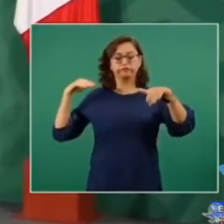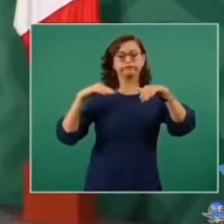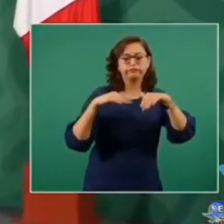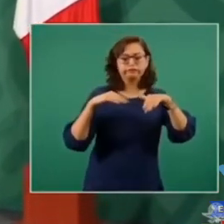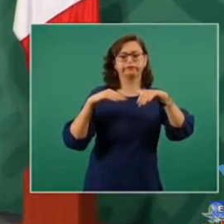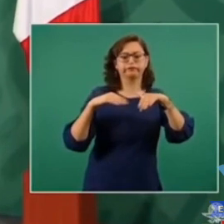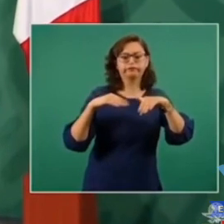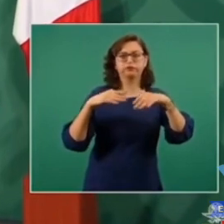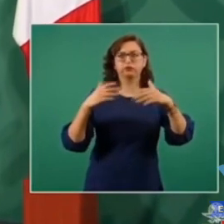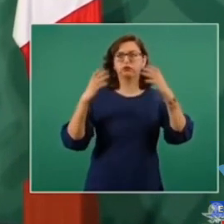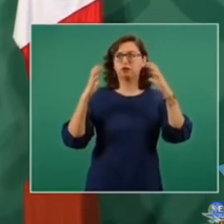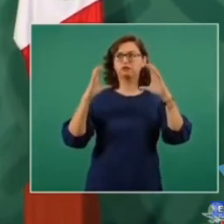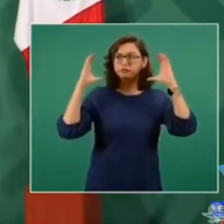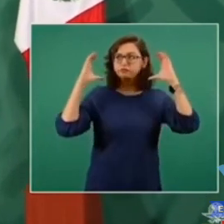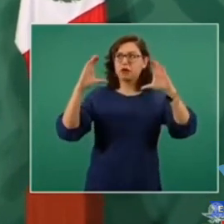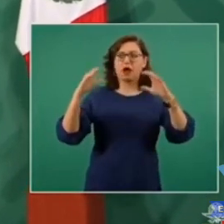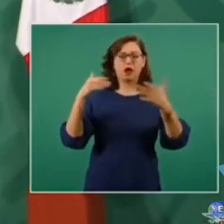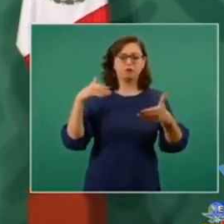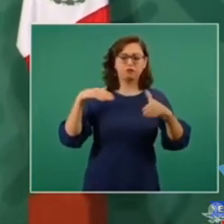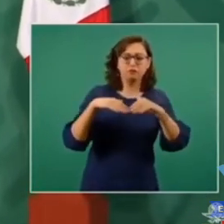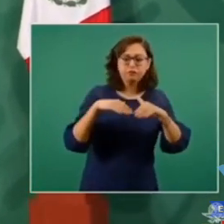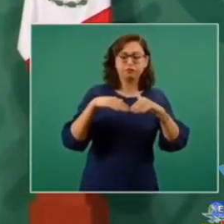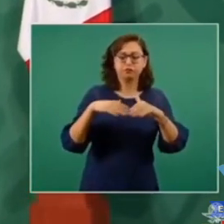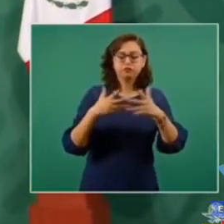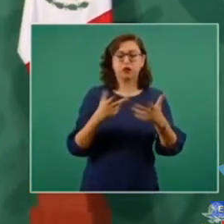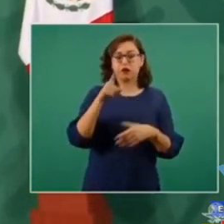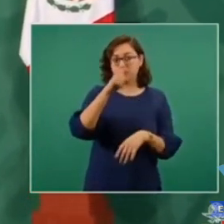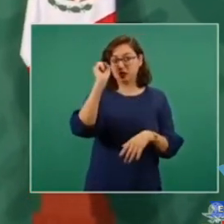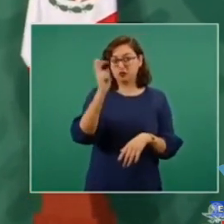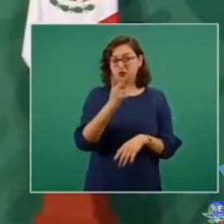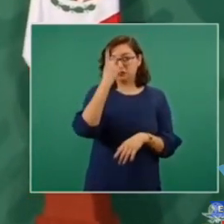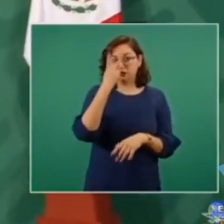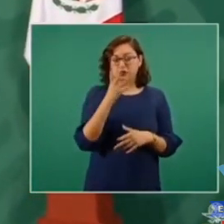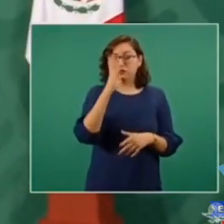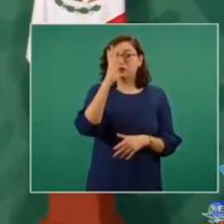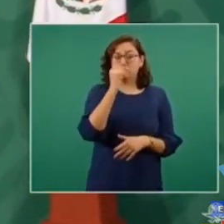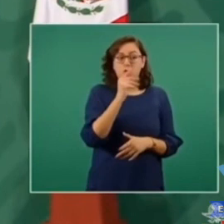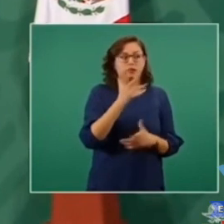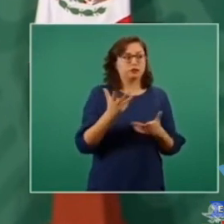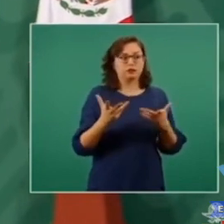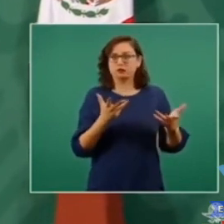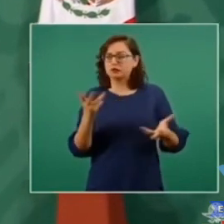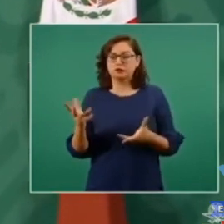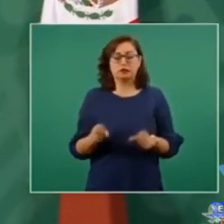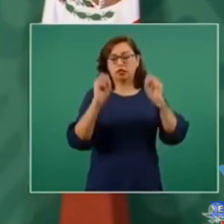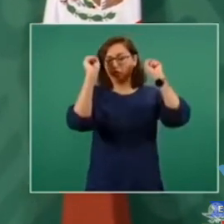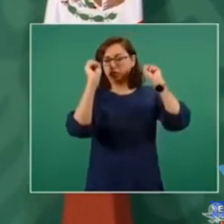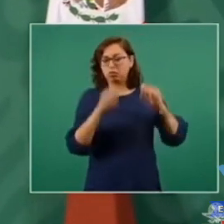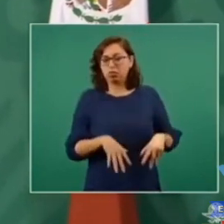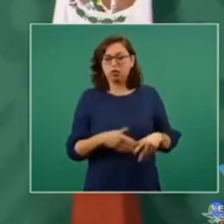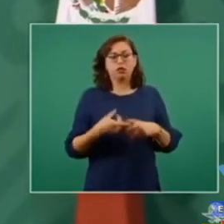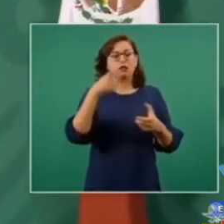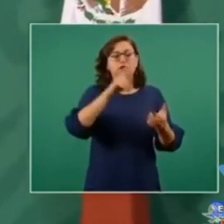en San Luis Potosí y estaba lleno de despensas. Y hoy me informaron en